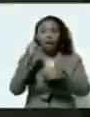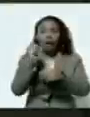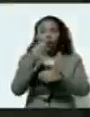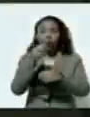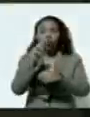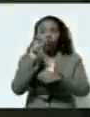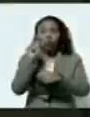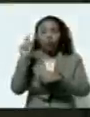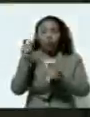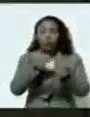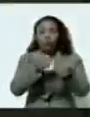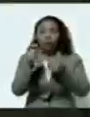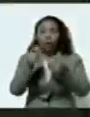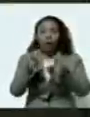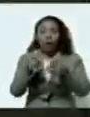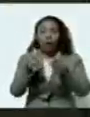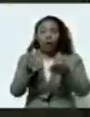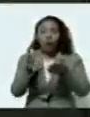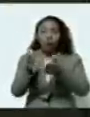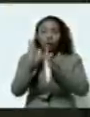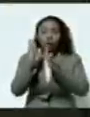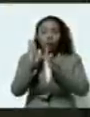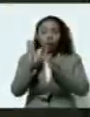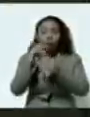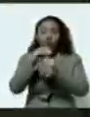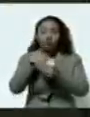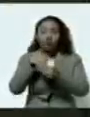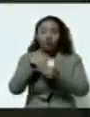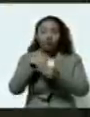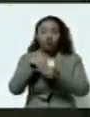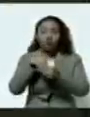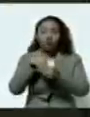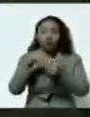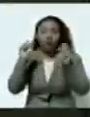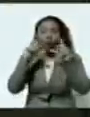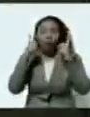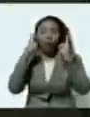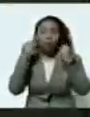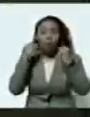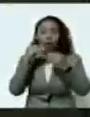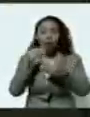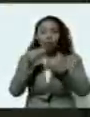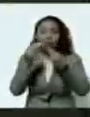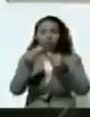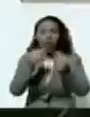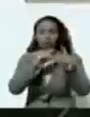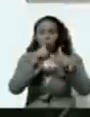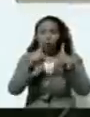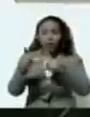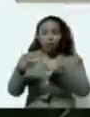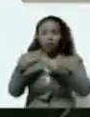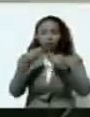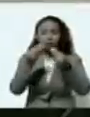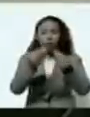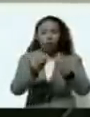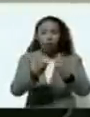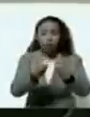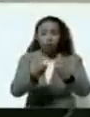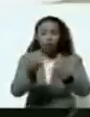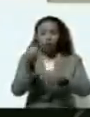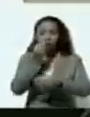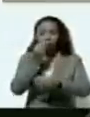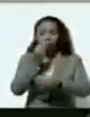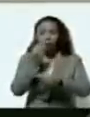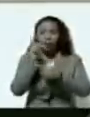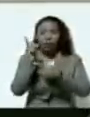a un apartamento en una zona residencial de Caraballeda para proporcionarles logística, para proporcionarles alimentos